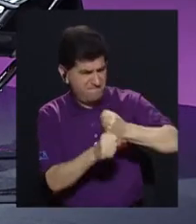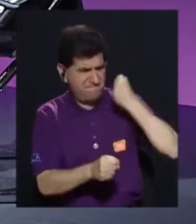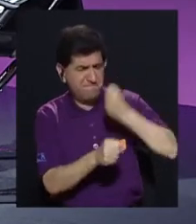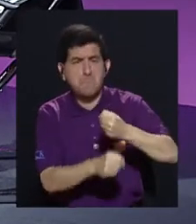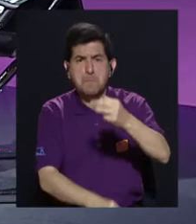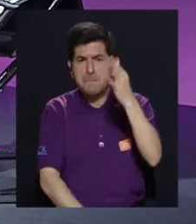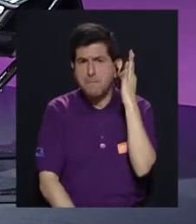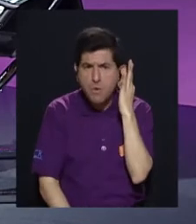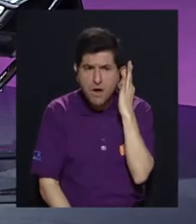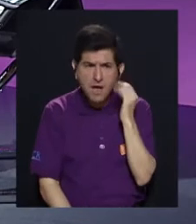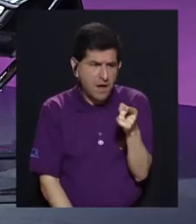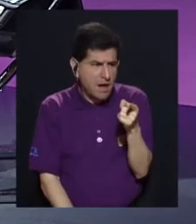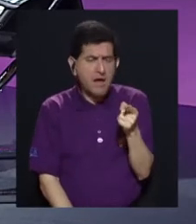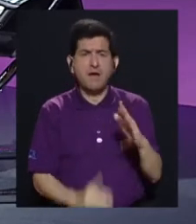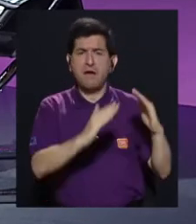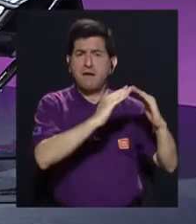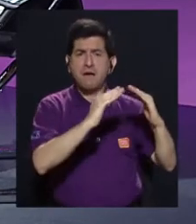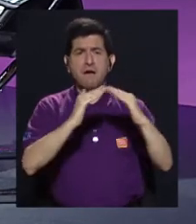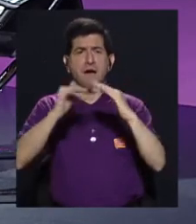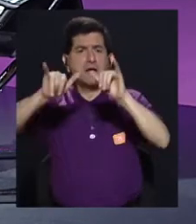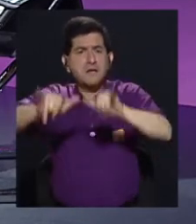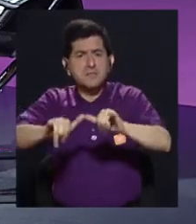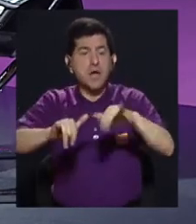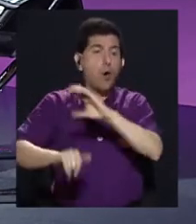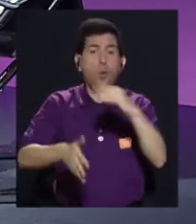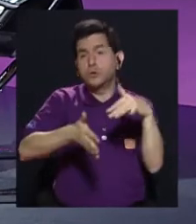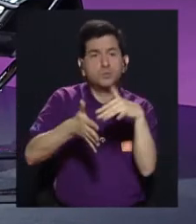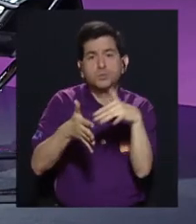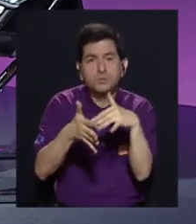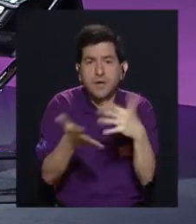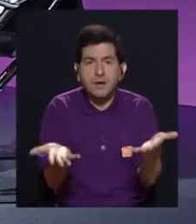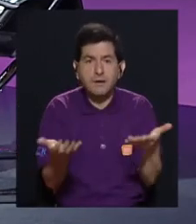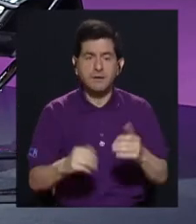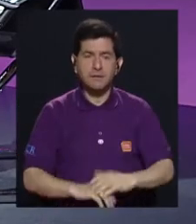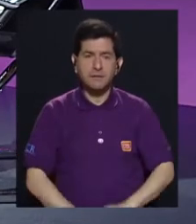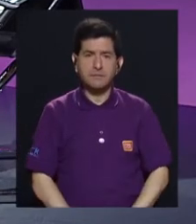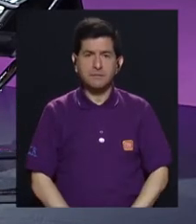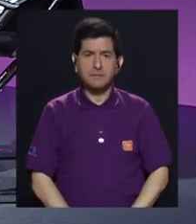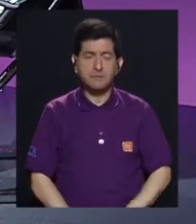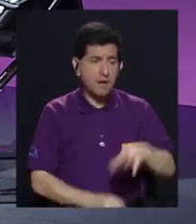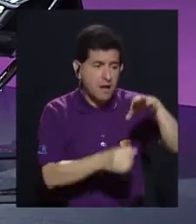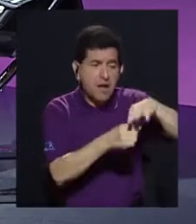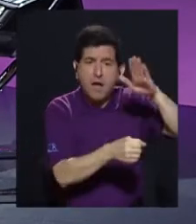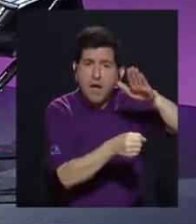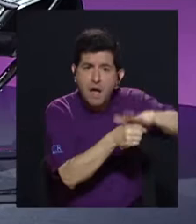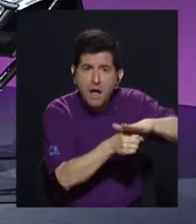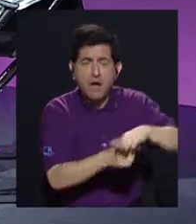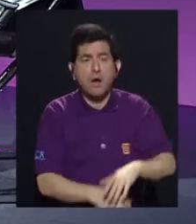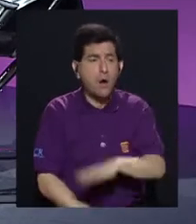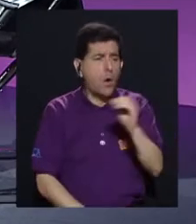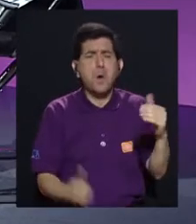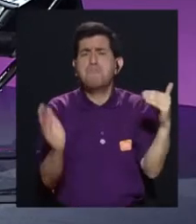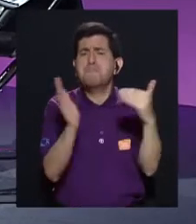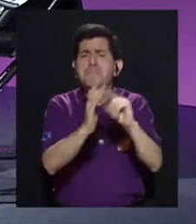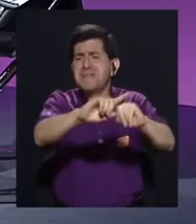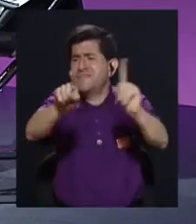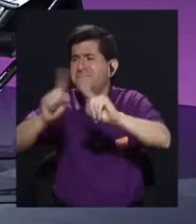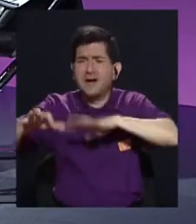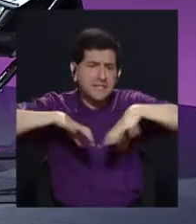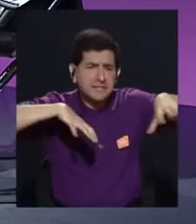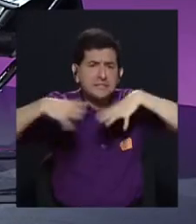son mujeres en sus casas estudiando y agricultoras y en mil horas